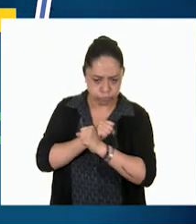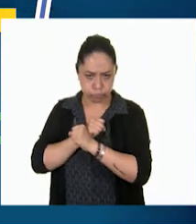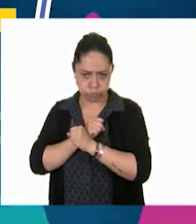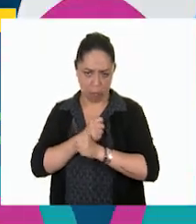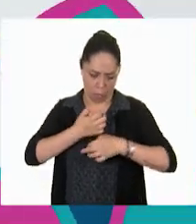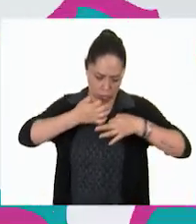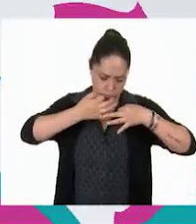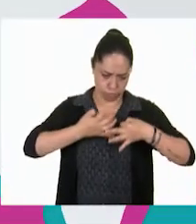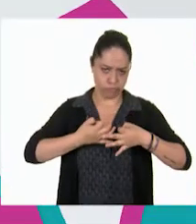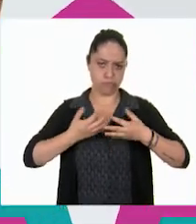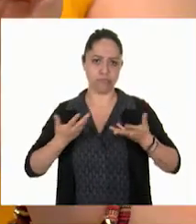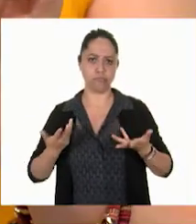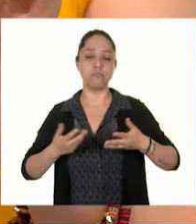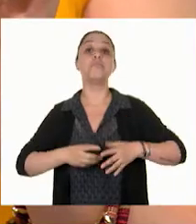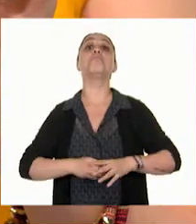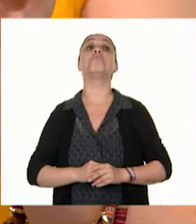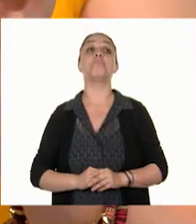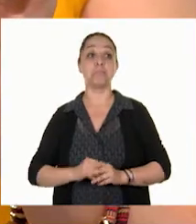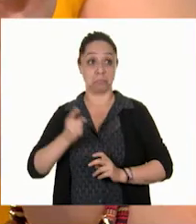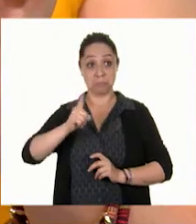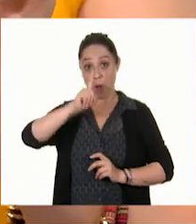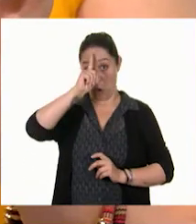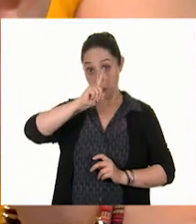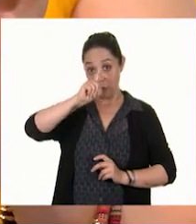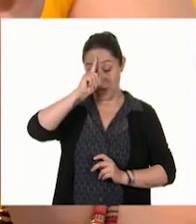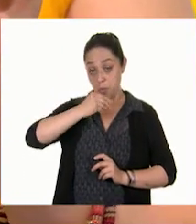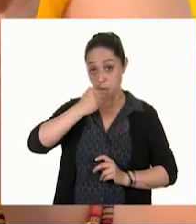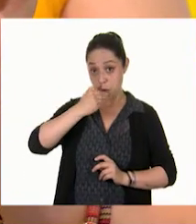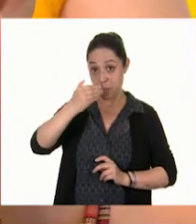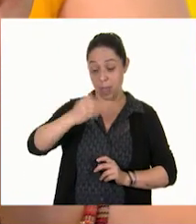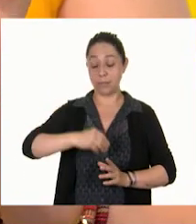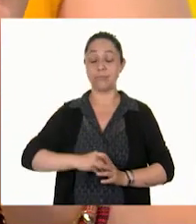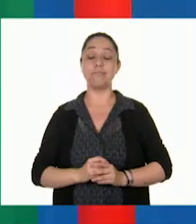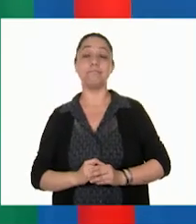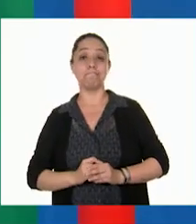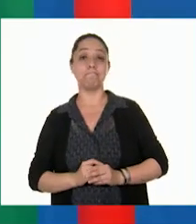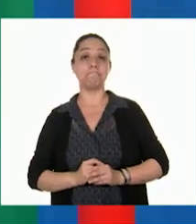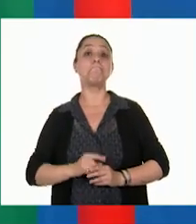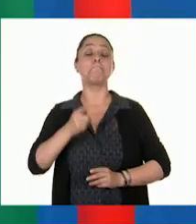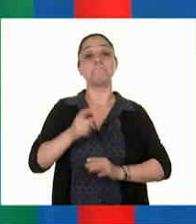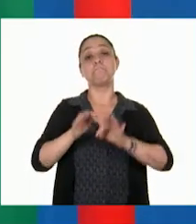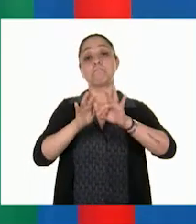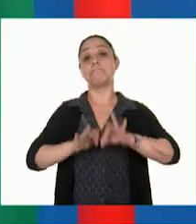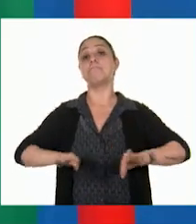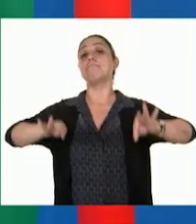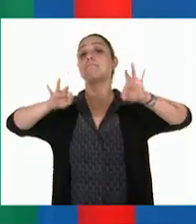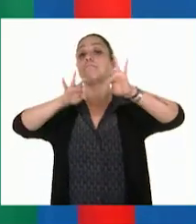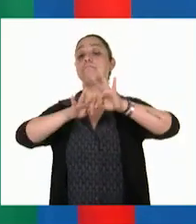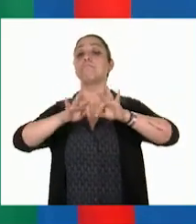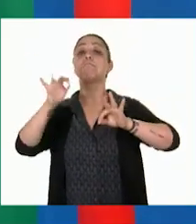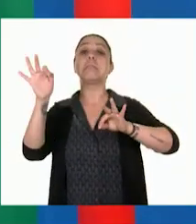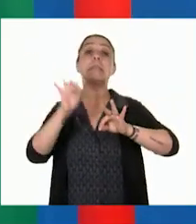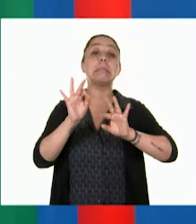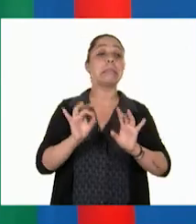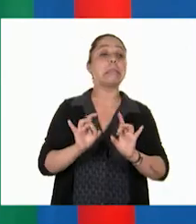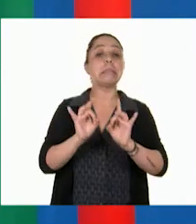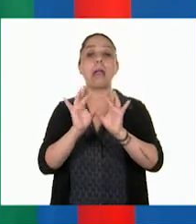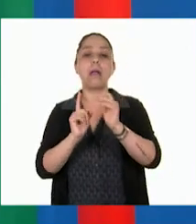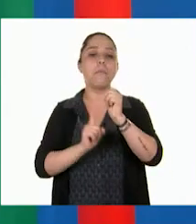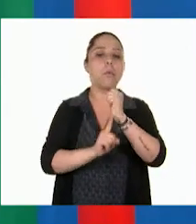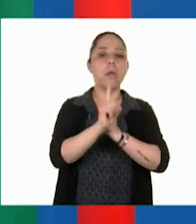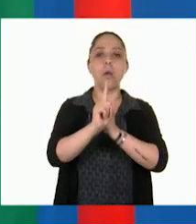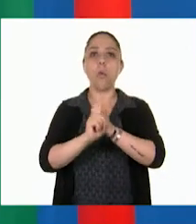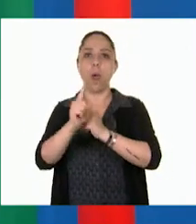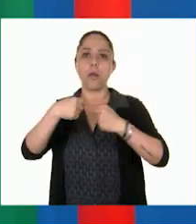integridad. Uy, es un muy buen consejo, maestra, ya que es de gran importancia saber qué hacer frente a los conflictos. ¿Me